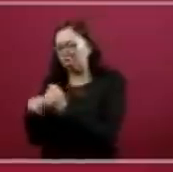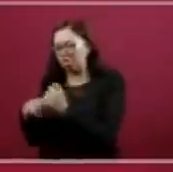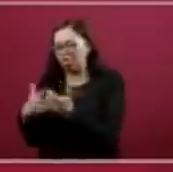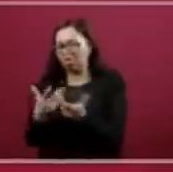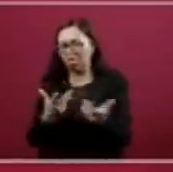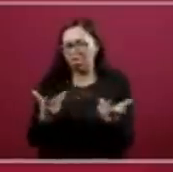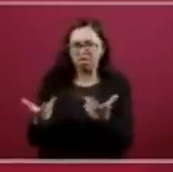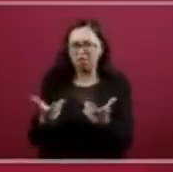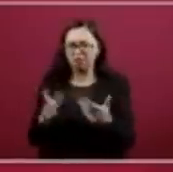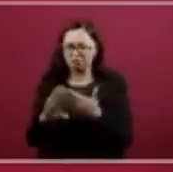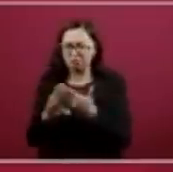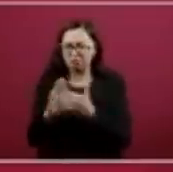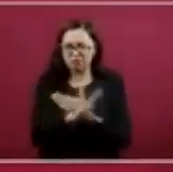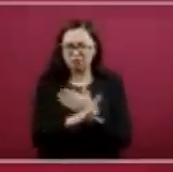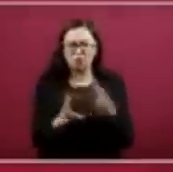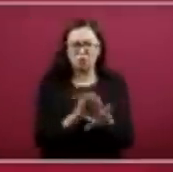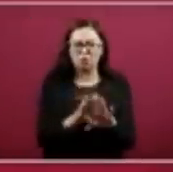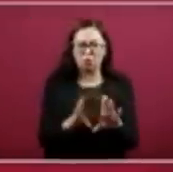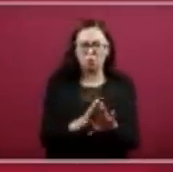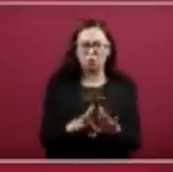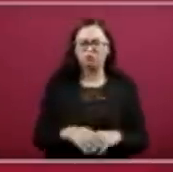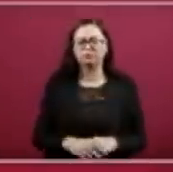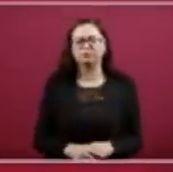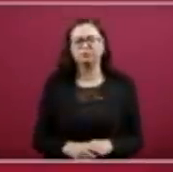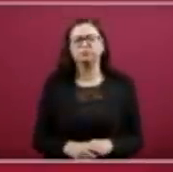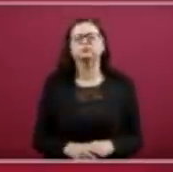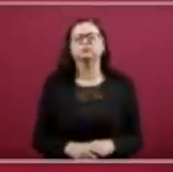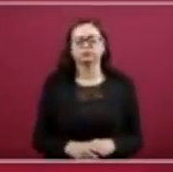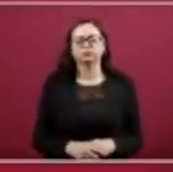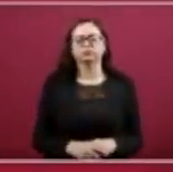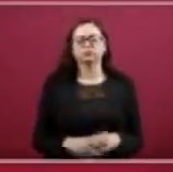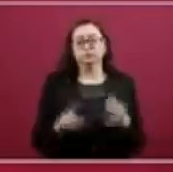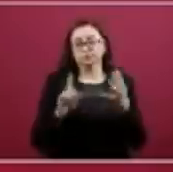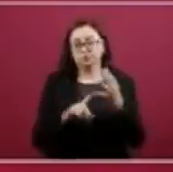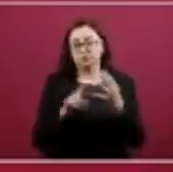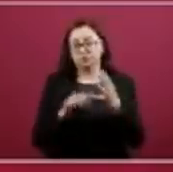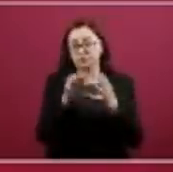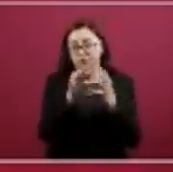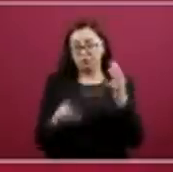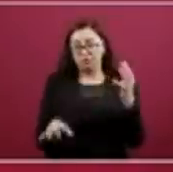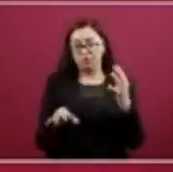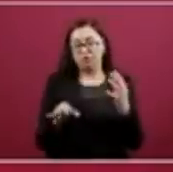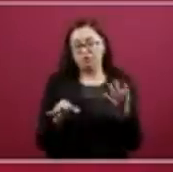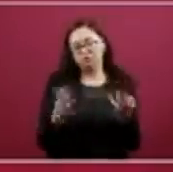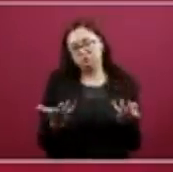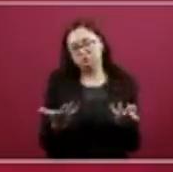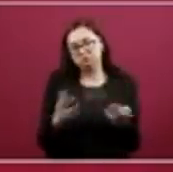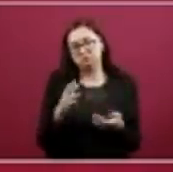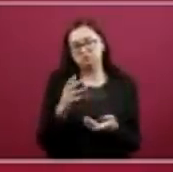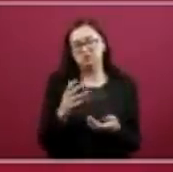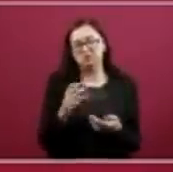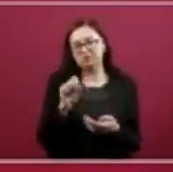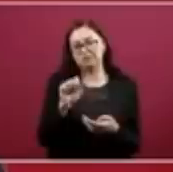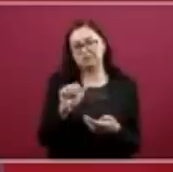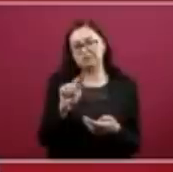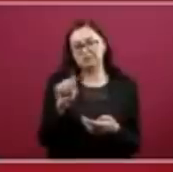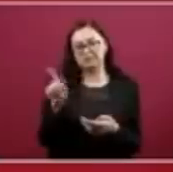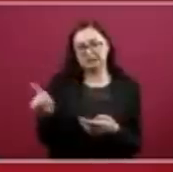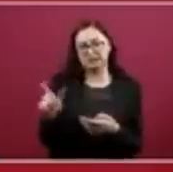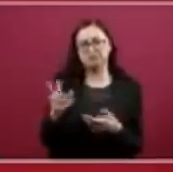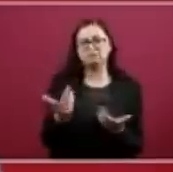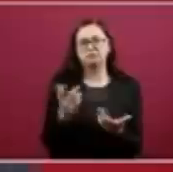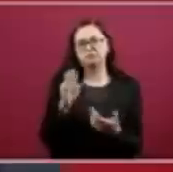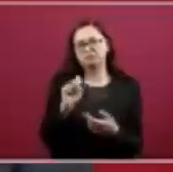esto último, lo maneja Hacienda y el informe que tengo es de que se